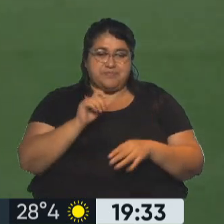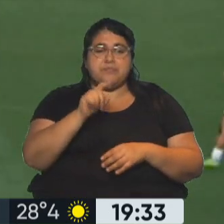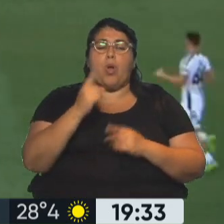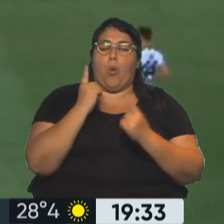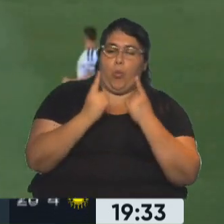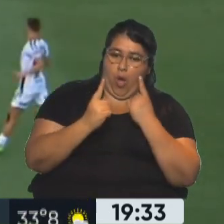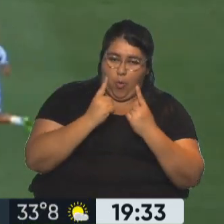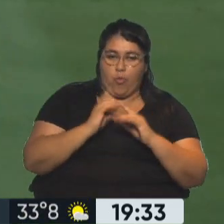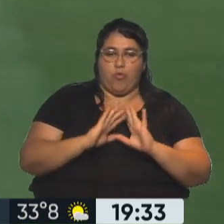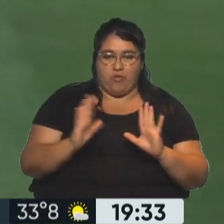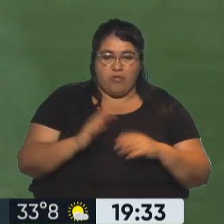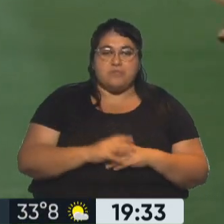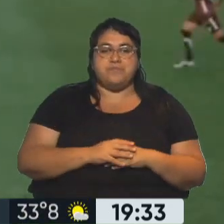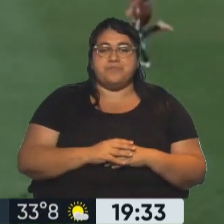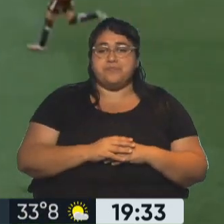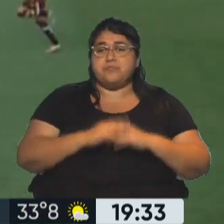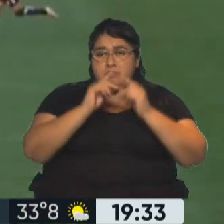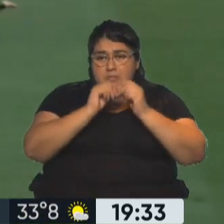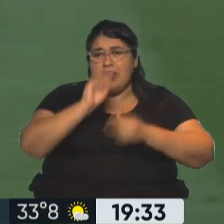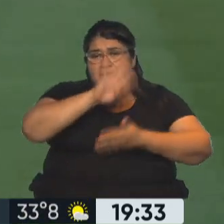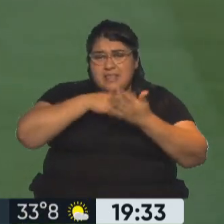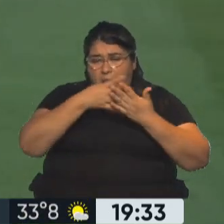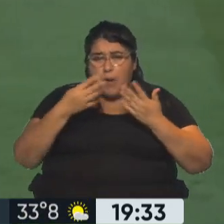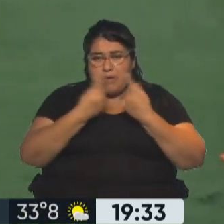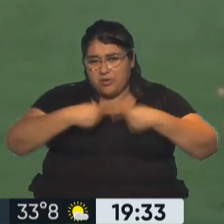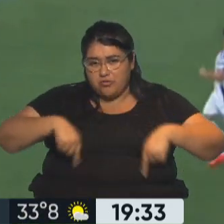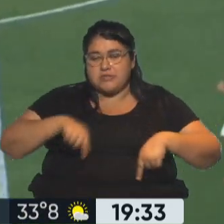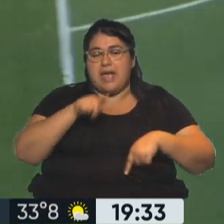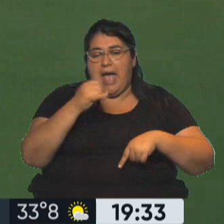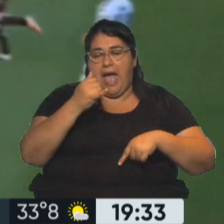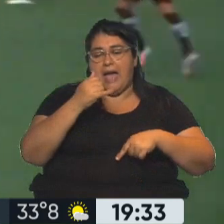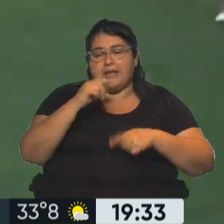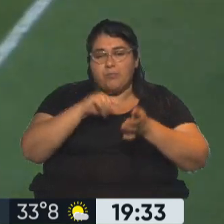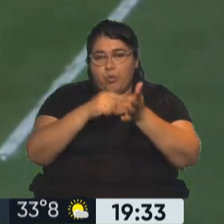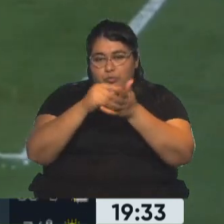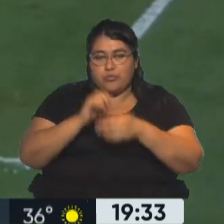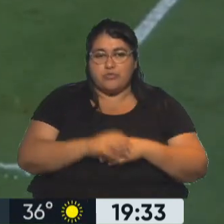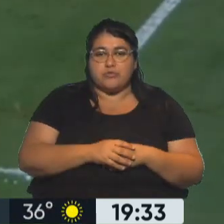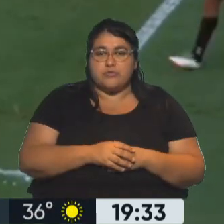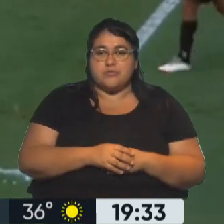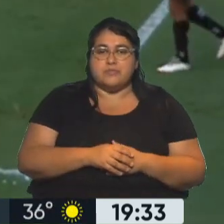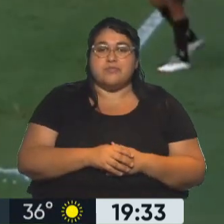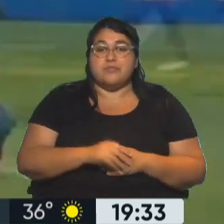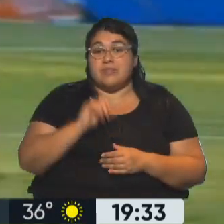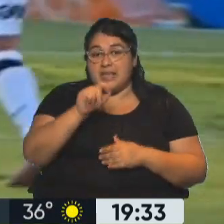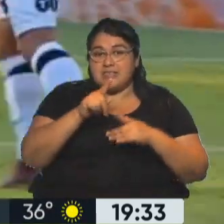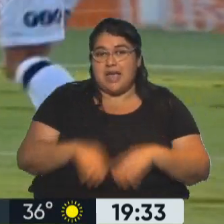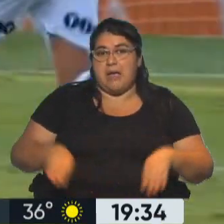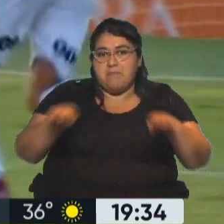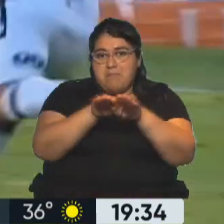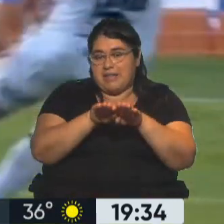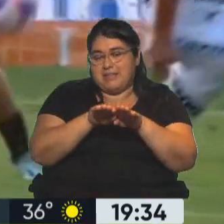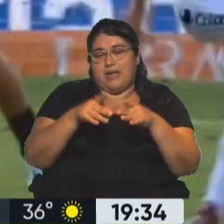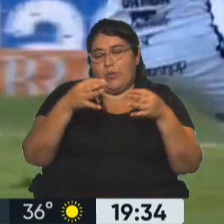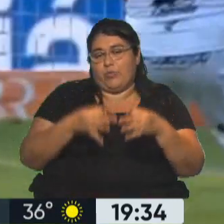1-1, tablas, repartieron puntos. Y de esta manera, con el empate, se acabó el